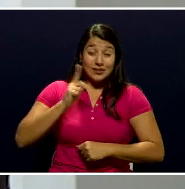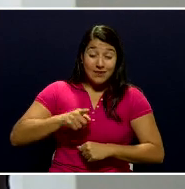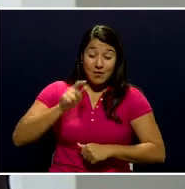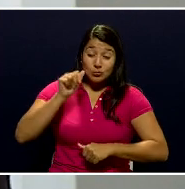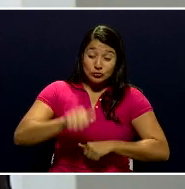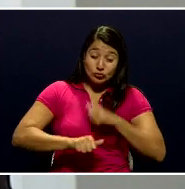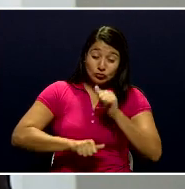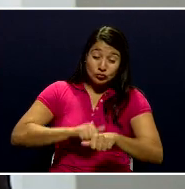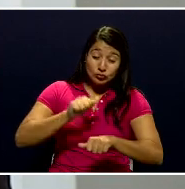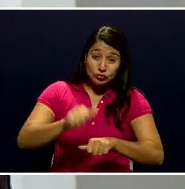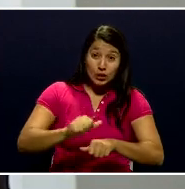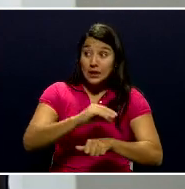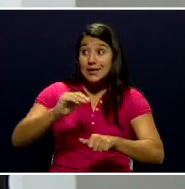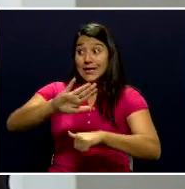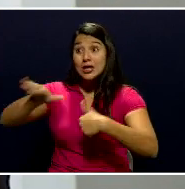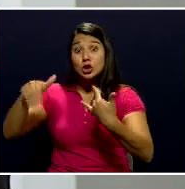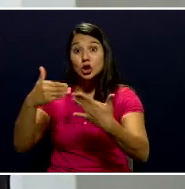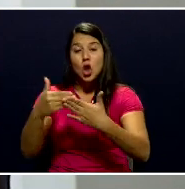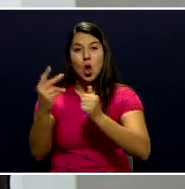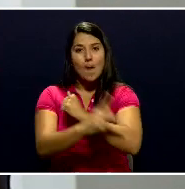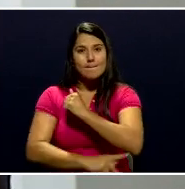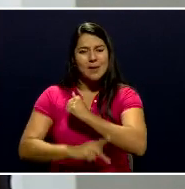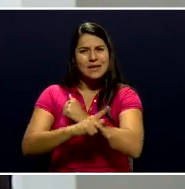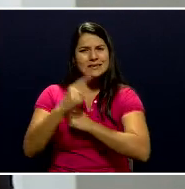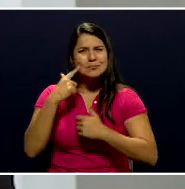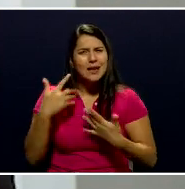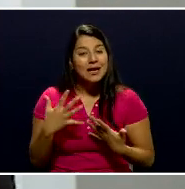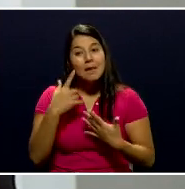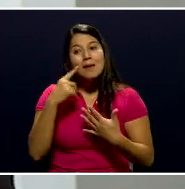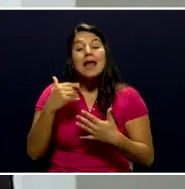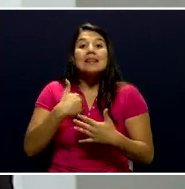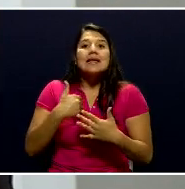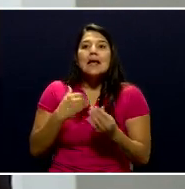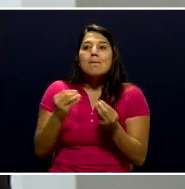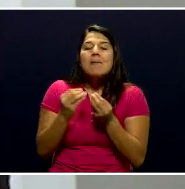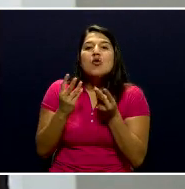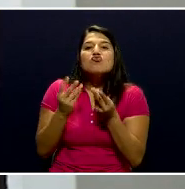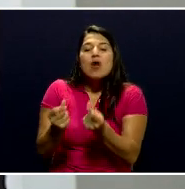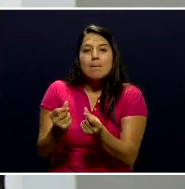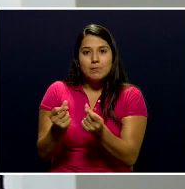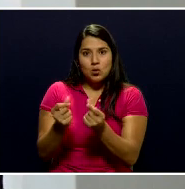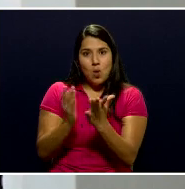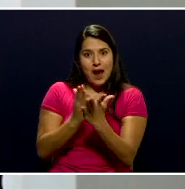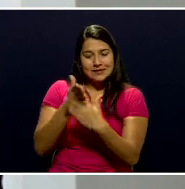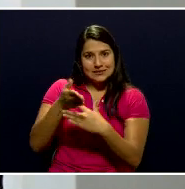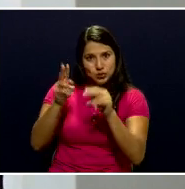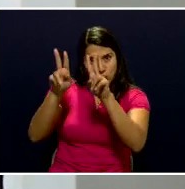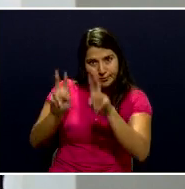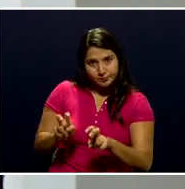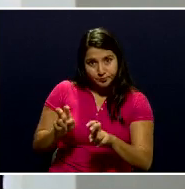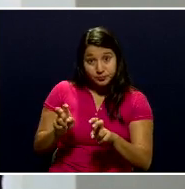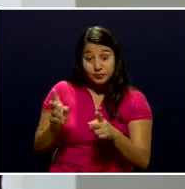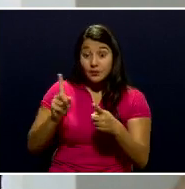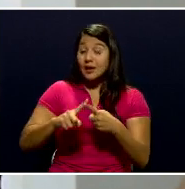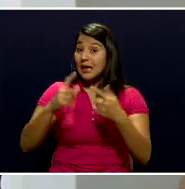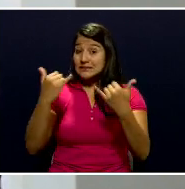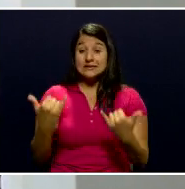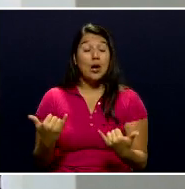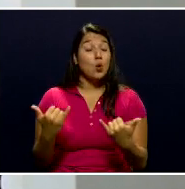aumentar la disponibilidad de la prueba. En este momento, en ningún de los días que hemos